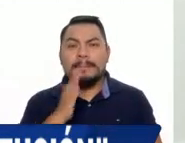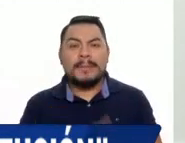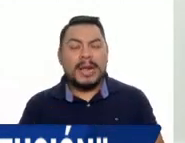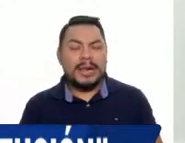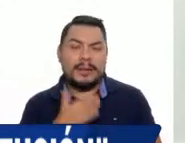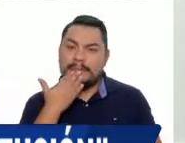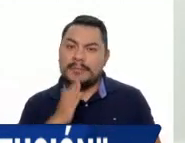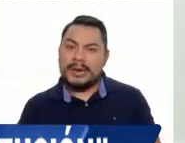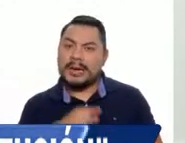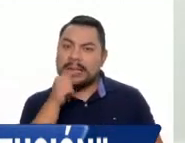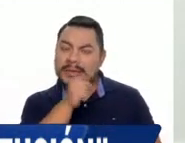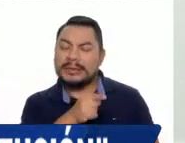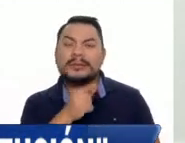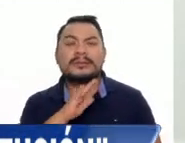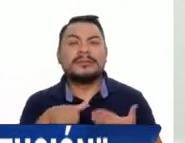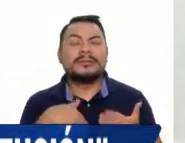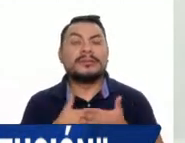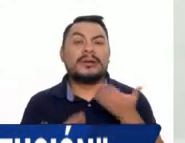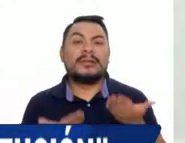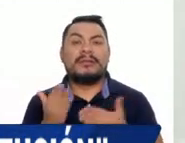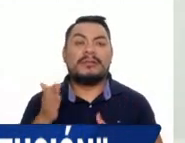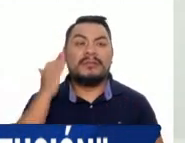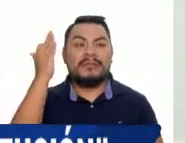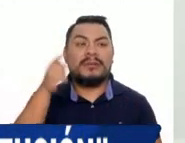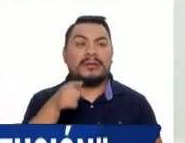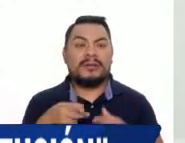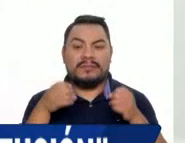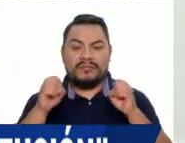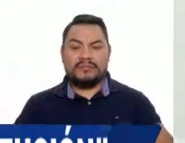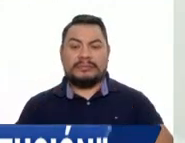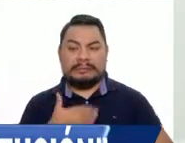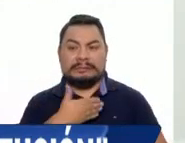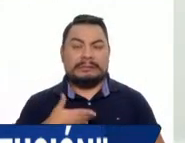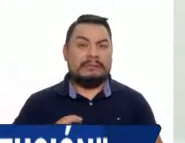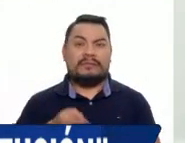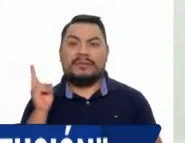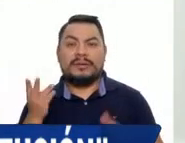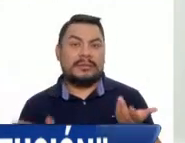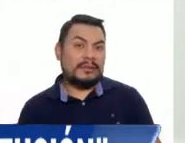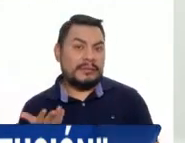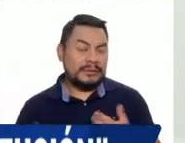no podemos generar probablemente un abandono de cargo donde hoy